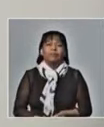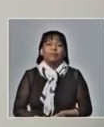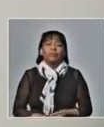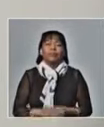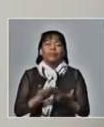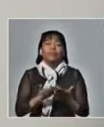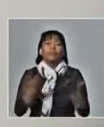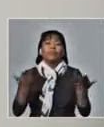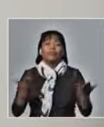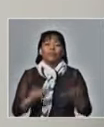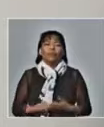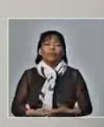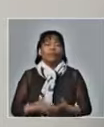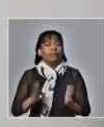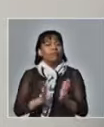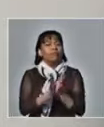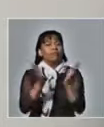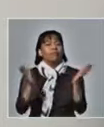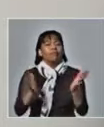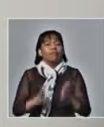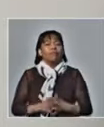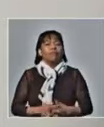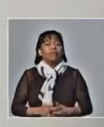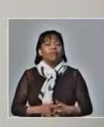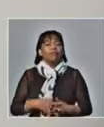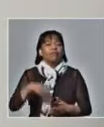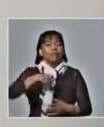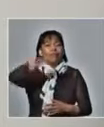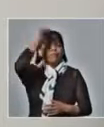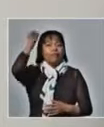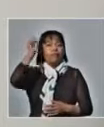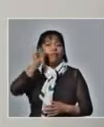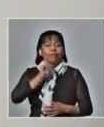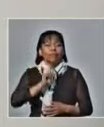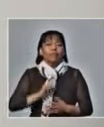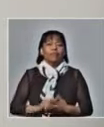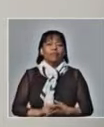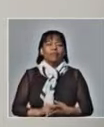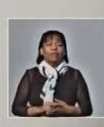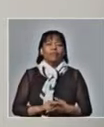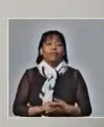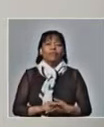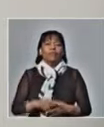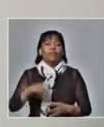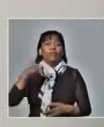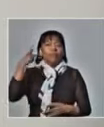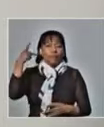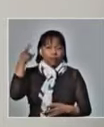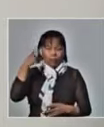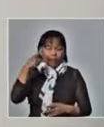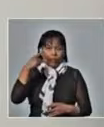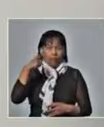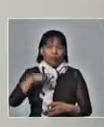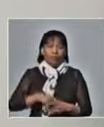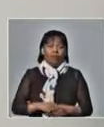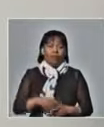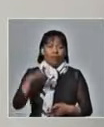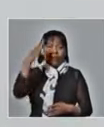ahora en el turno la participación la candidata de la coalición por Puebla al Frente, Marta Erika Alonso.